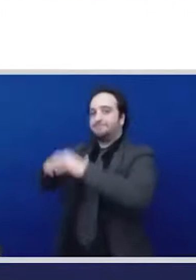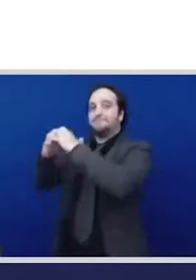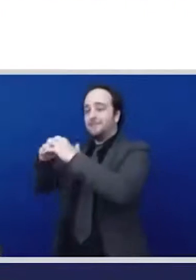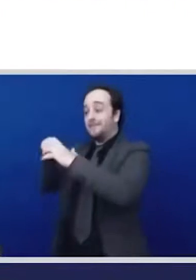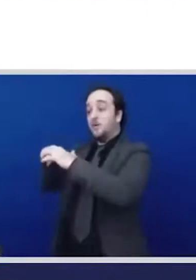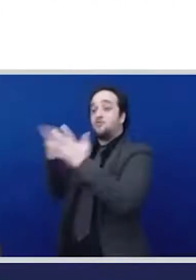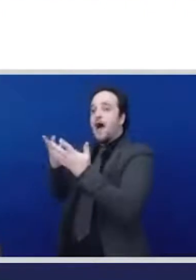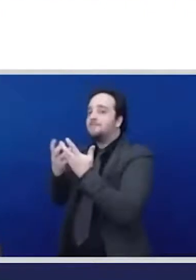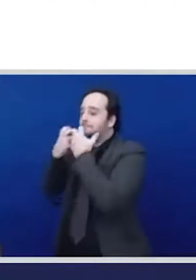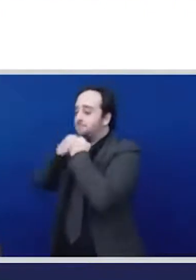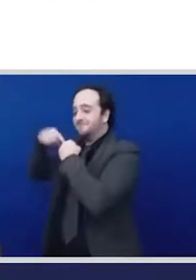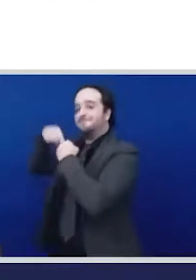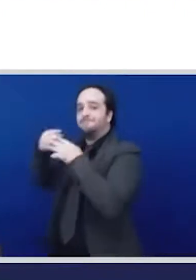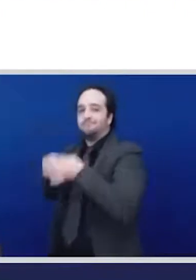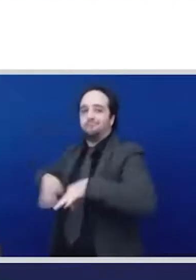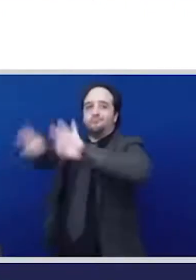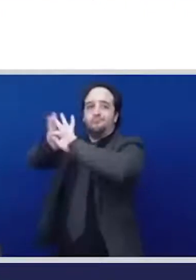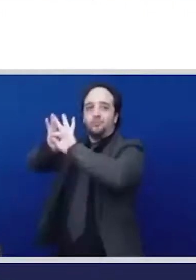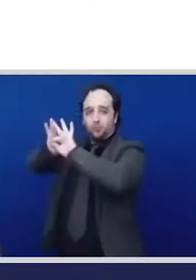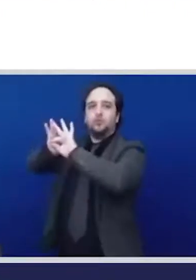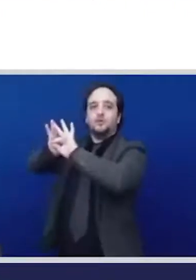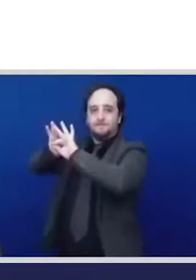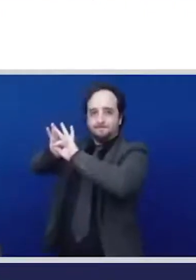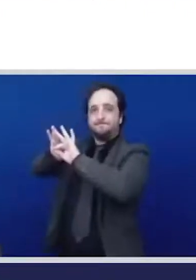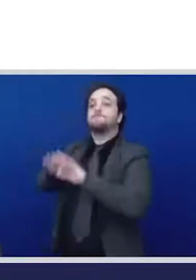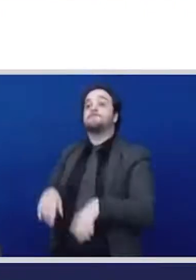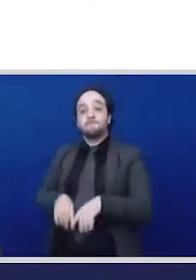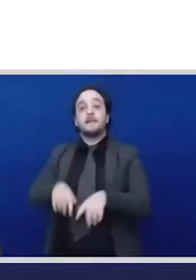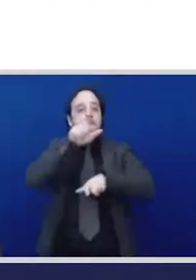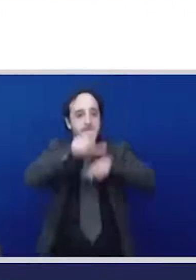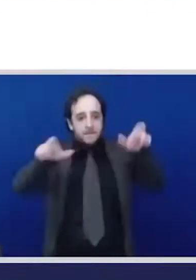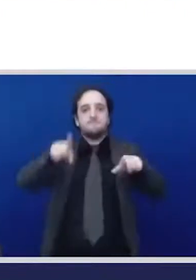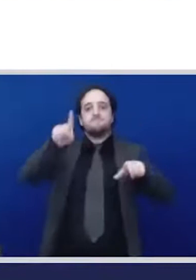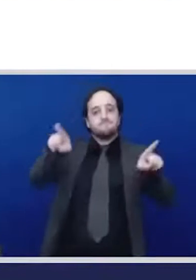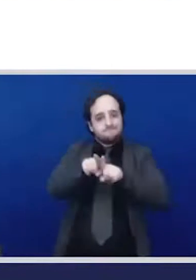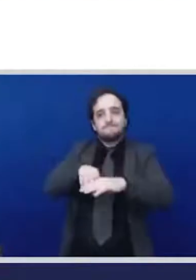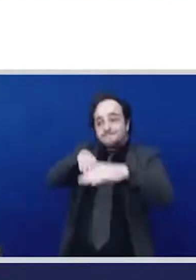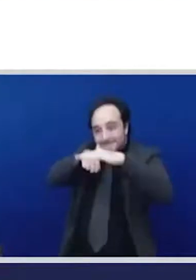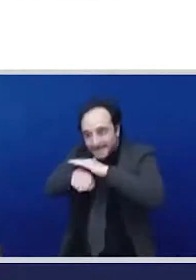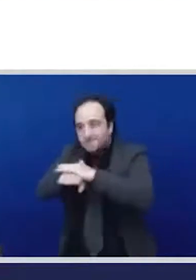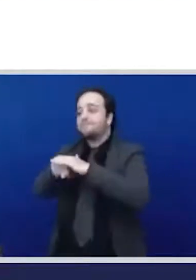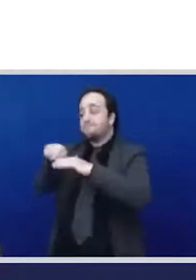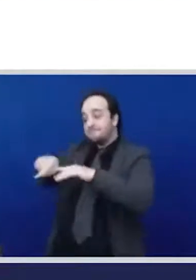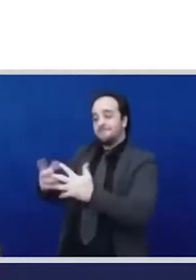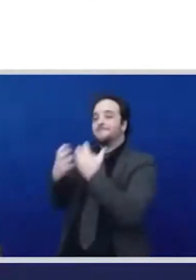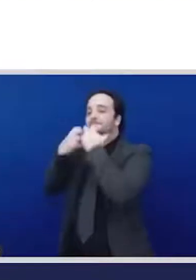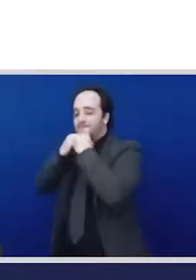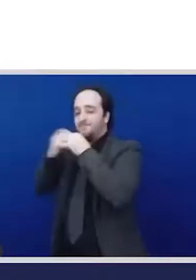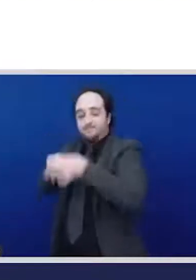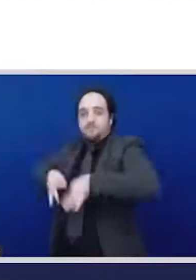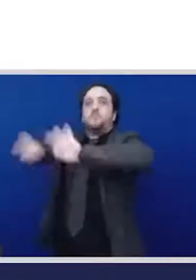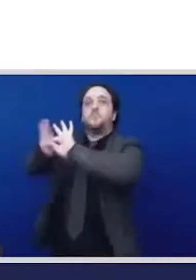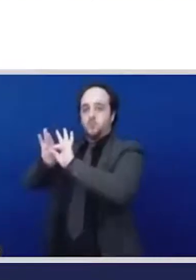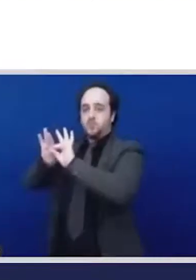en las cadenas globales de valor están viendo afectadas por posibles procesos de reshoring, nearshoring, o el proceso